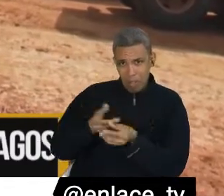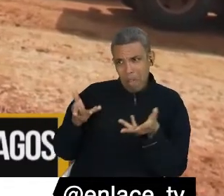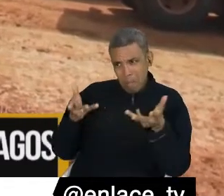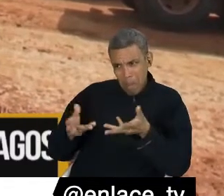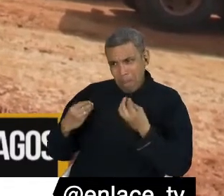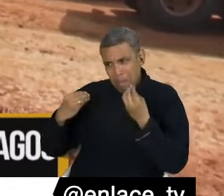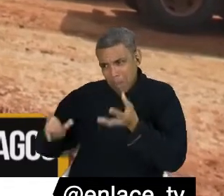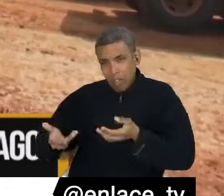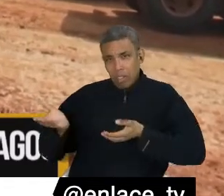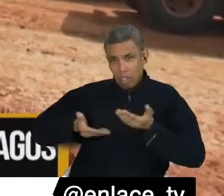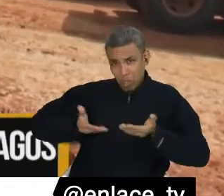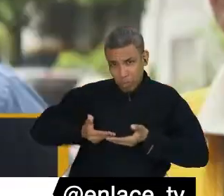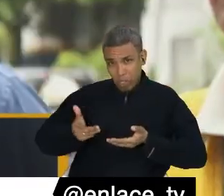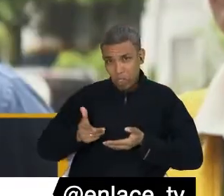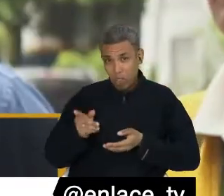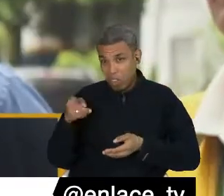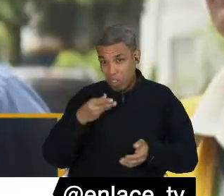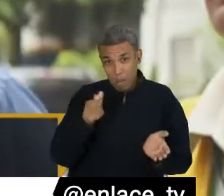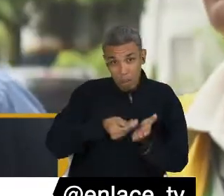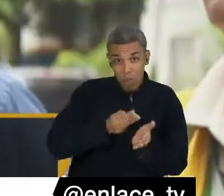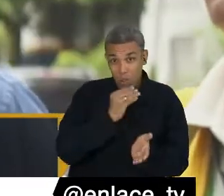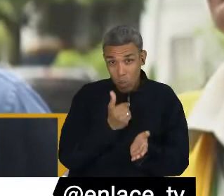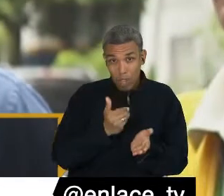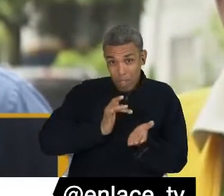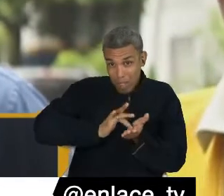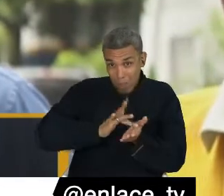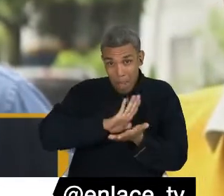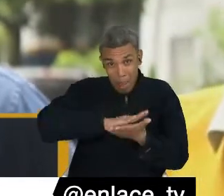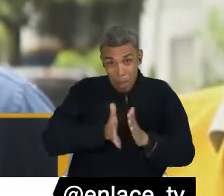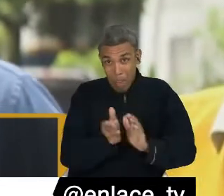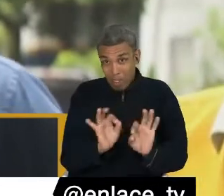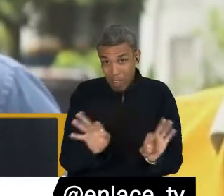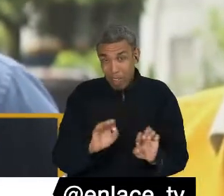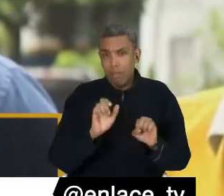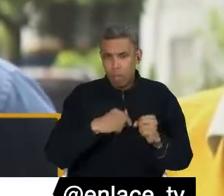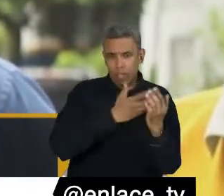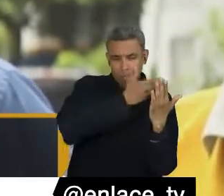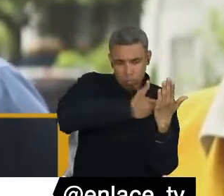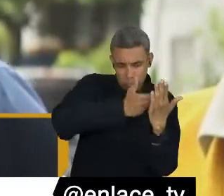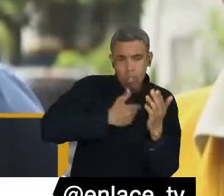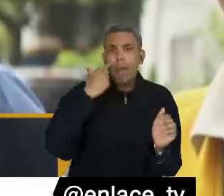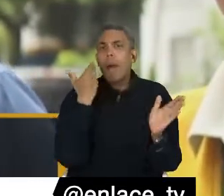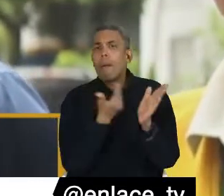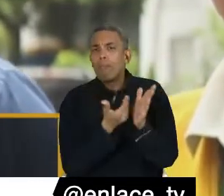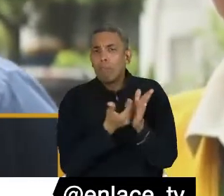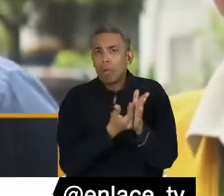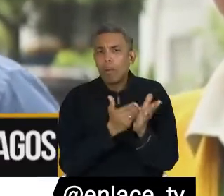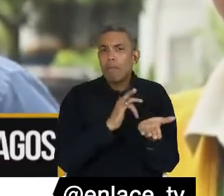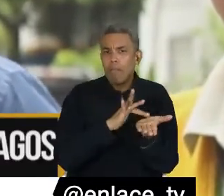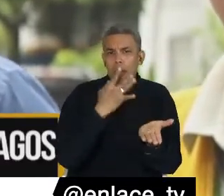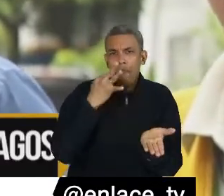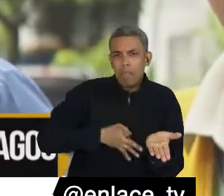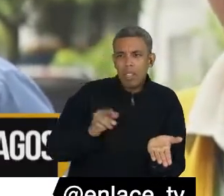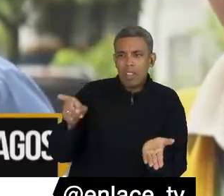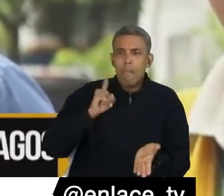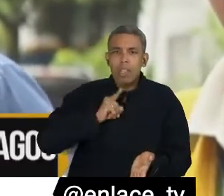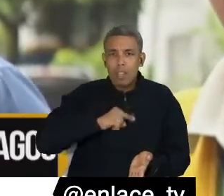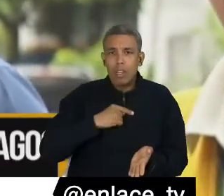con todos los requisitos, soportes que necesitamos para así demostrar que Mota Engie